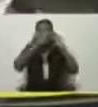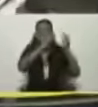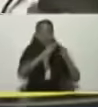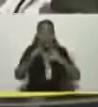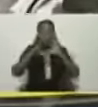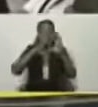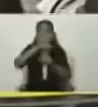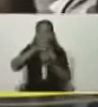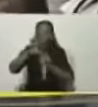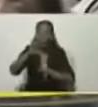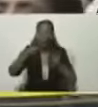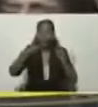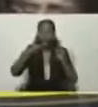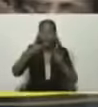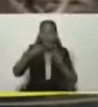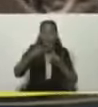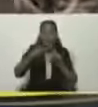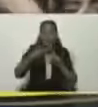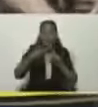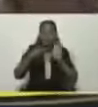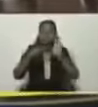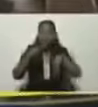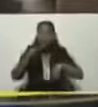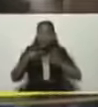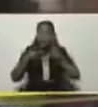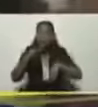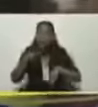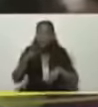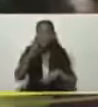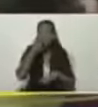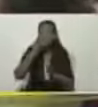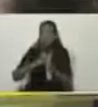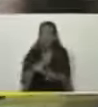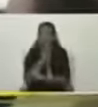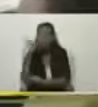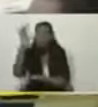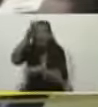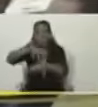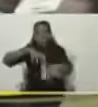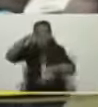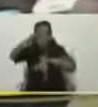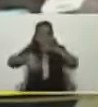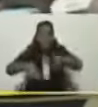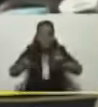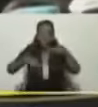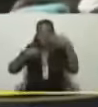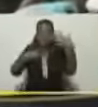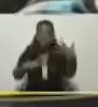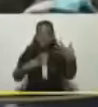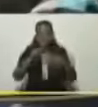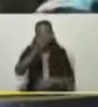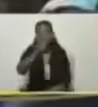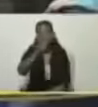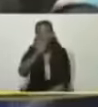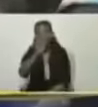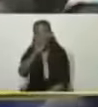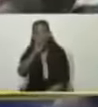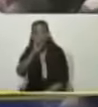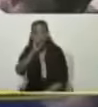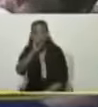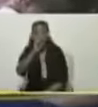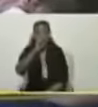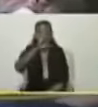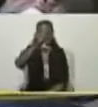y cultura y el vértice verde, ecologista y animalista. 7 vértices.